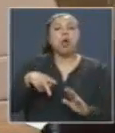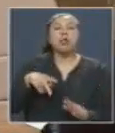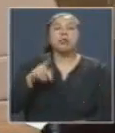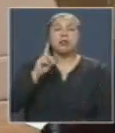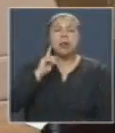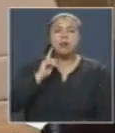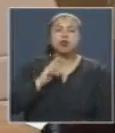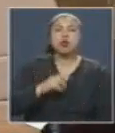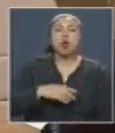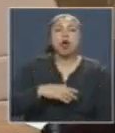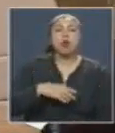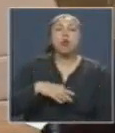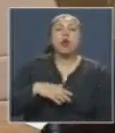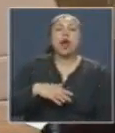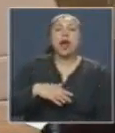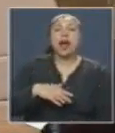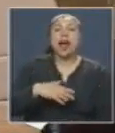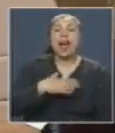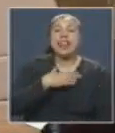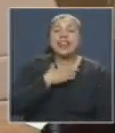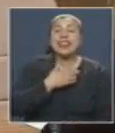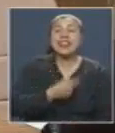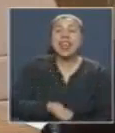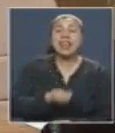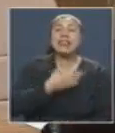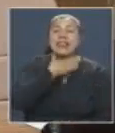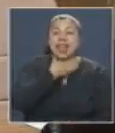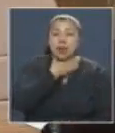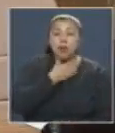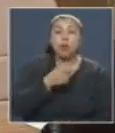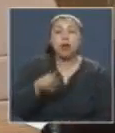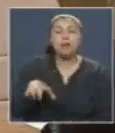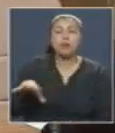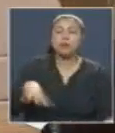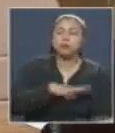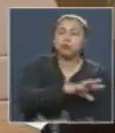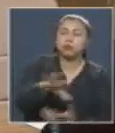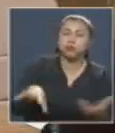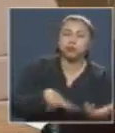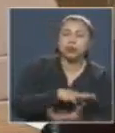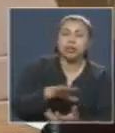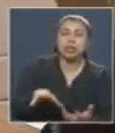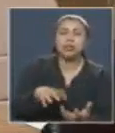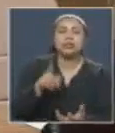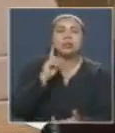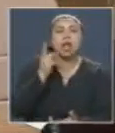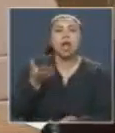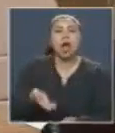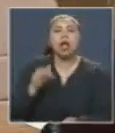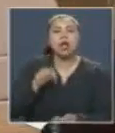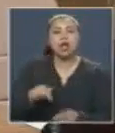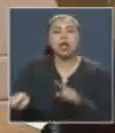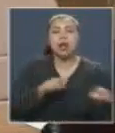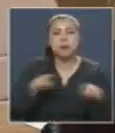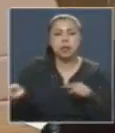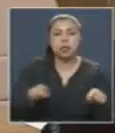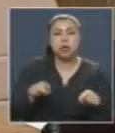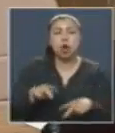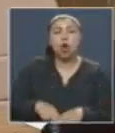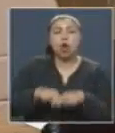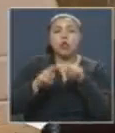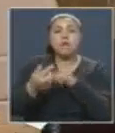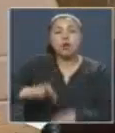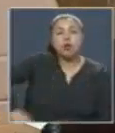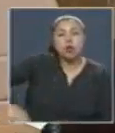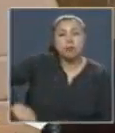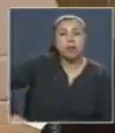deuda, haciéndonos cargo, de reitero, de la enorme crisis de legitimidad que tienen las administradoras de fondos de